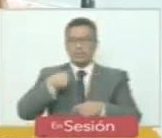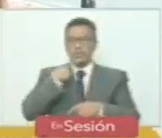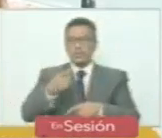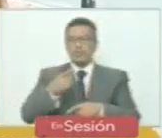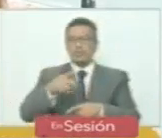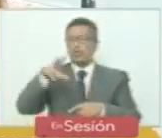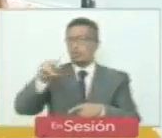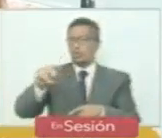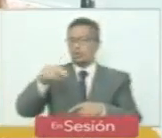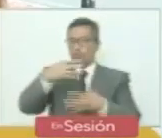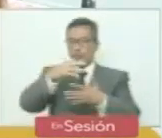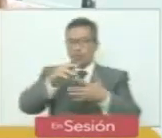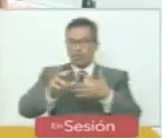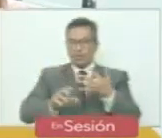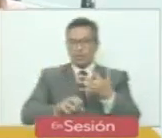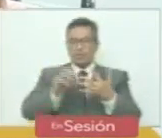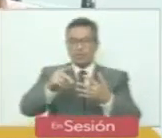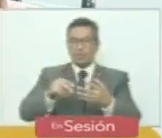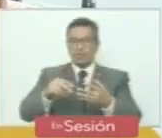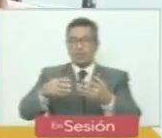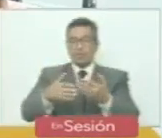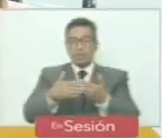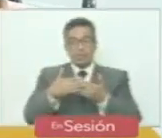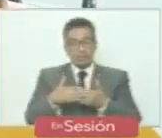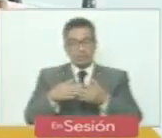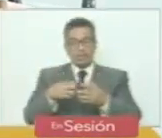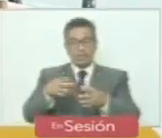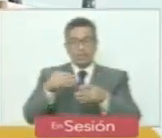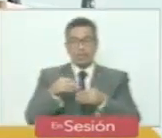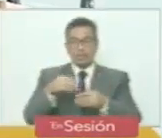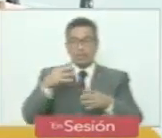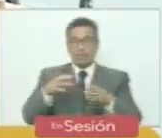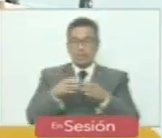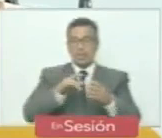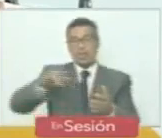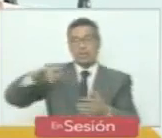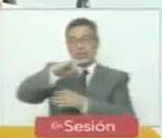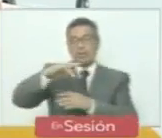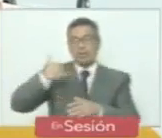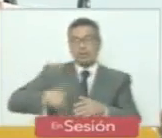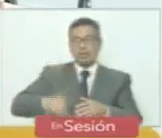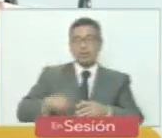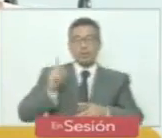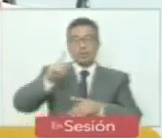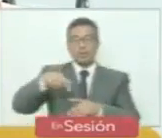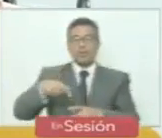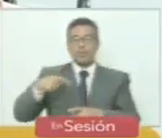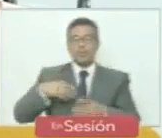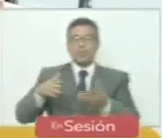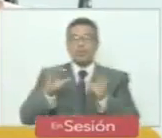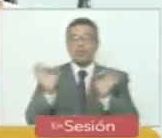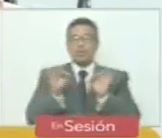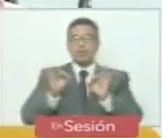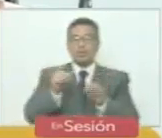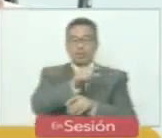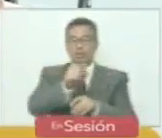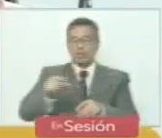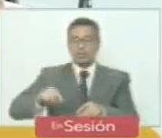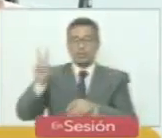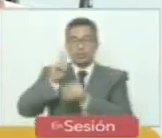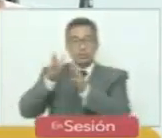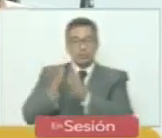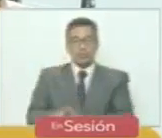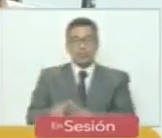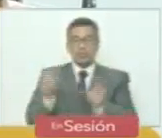hay argumento para que esté detenido el avión en la Argentina, pero tampoco hay argumento para que esté detenido ninguno de los ciudadanos venezolanos